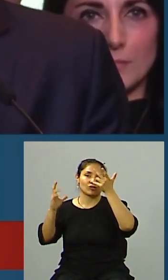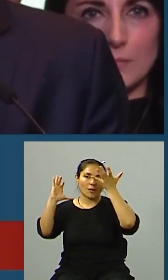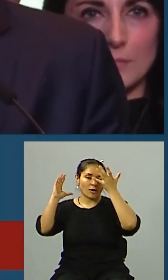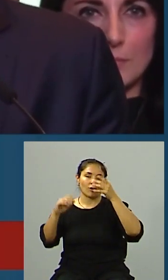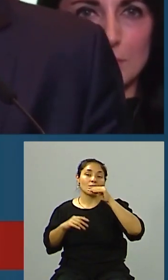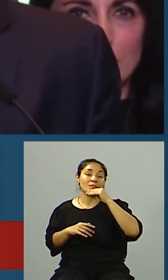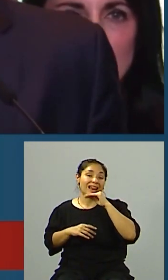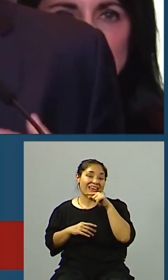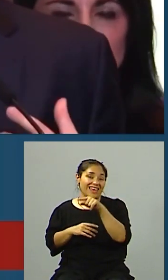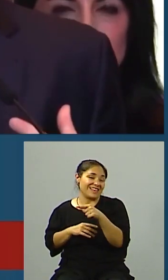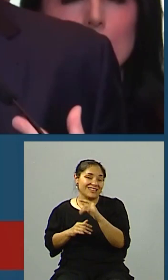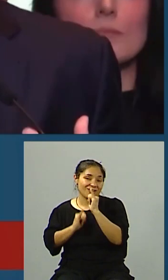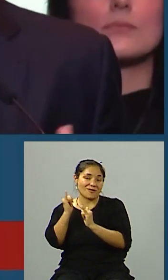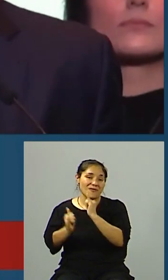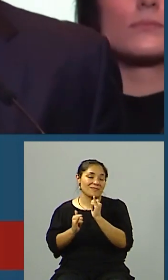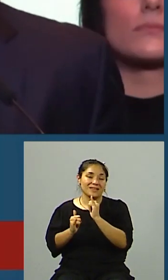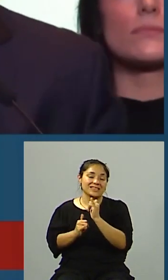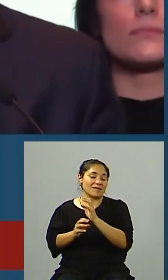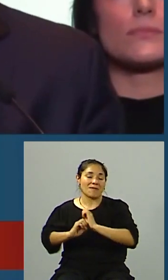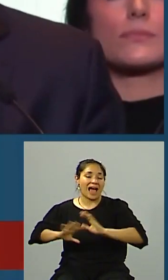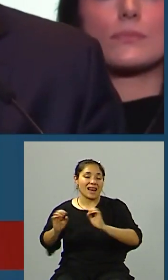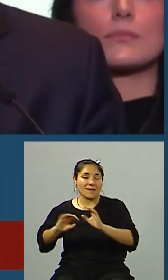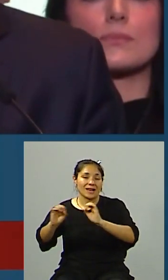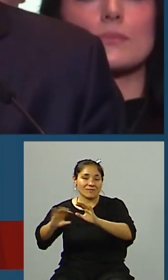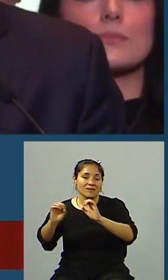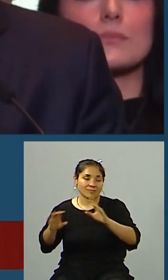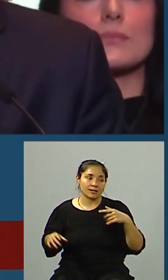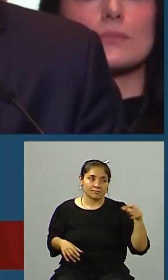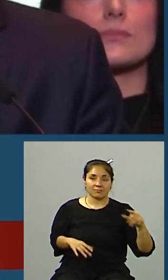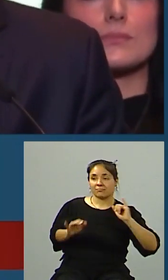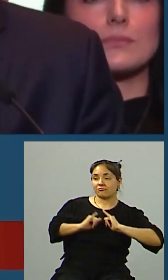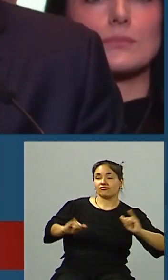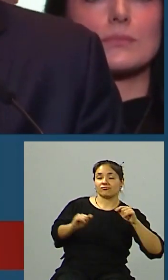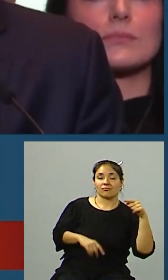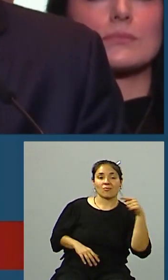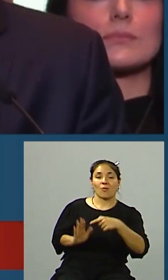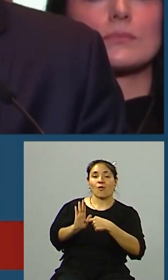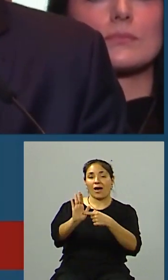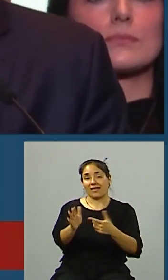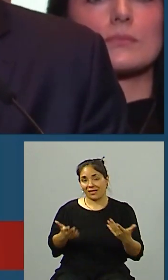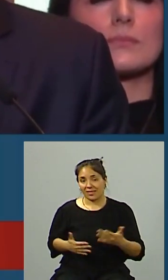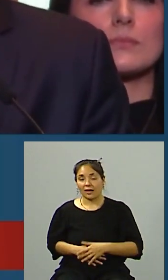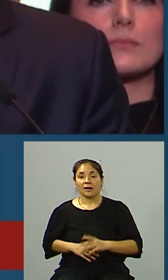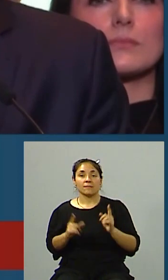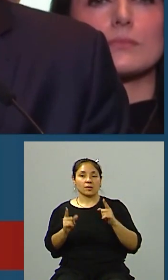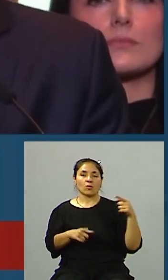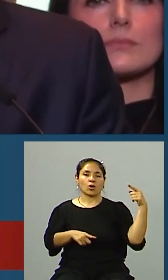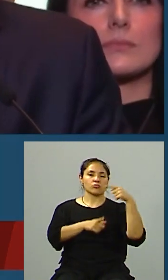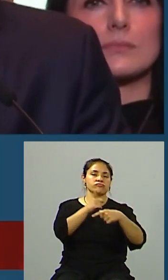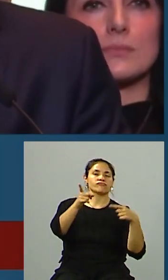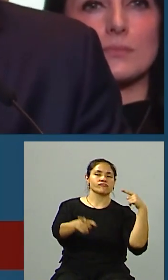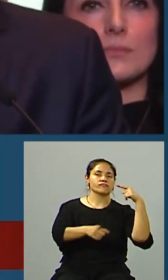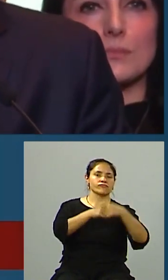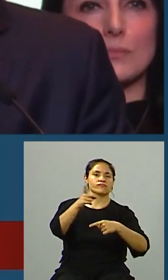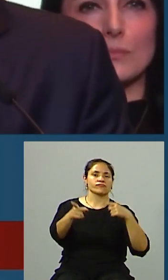bien Victoria Villarroel en su momento, en el debate de candidatos a vice, es decir, el señalamiento